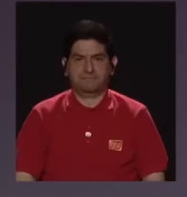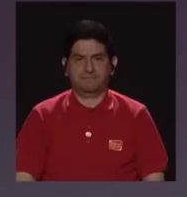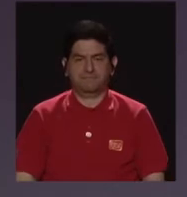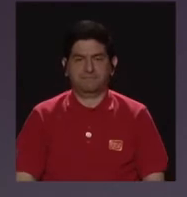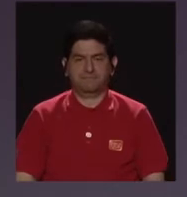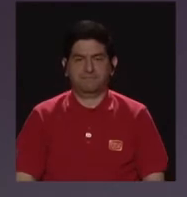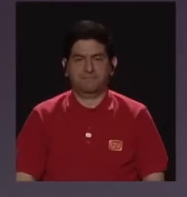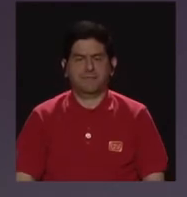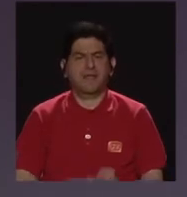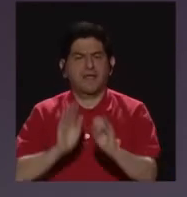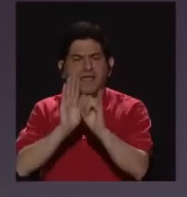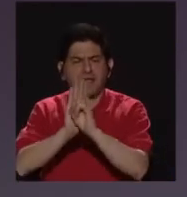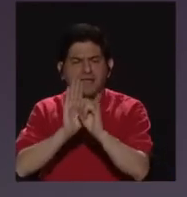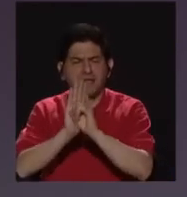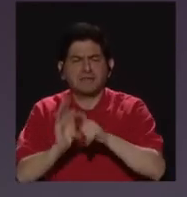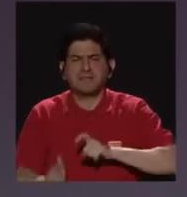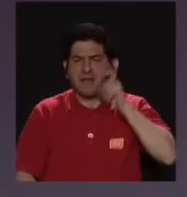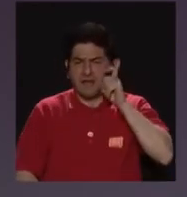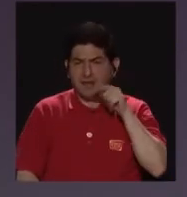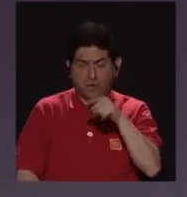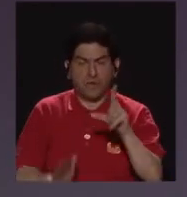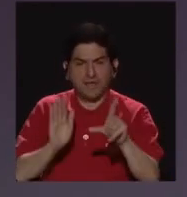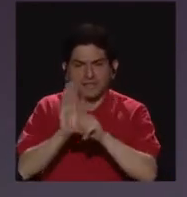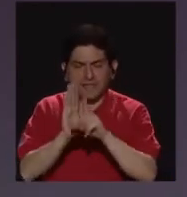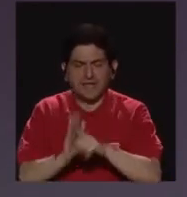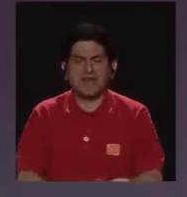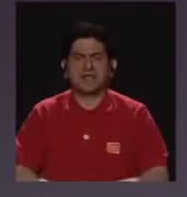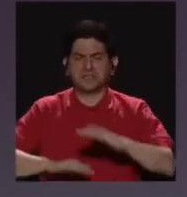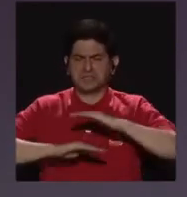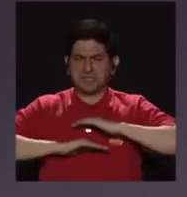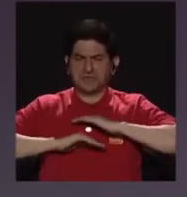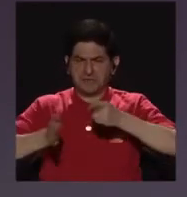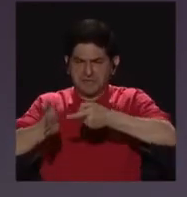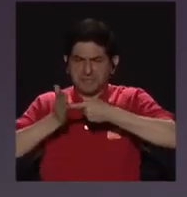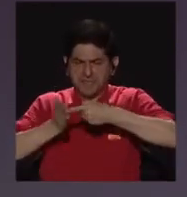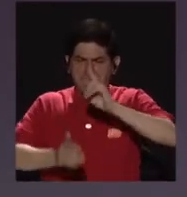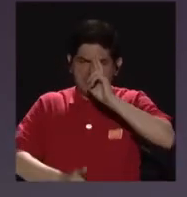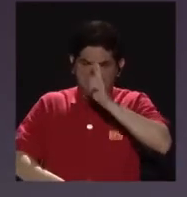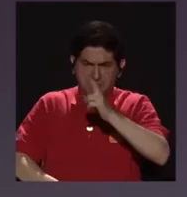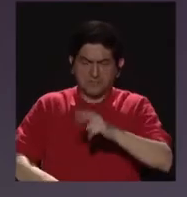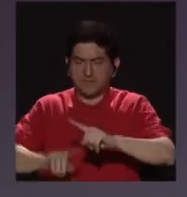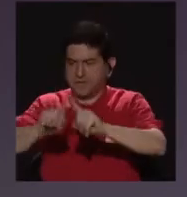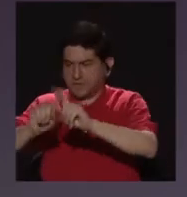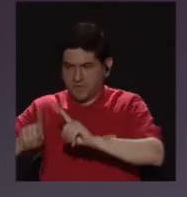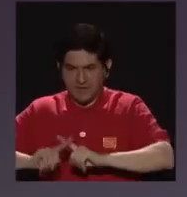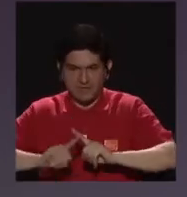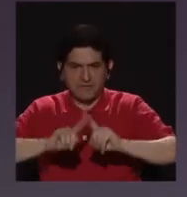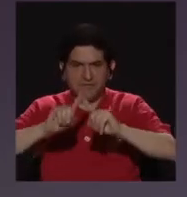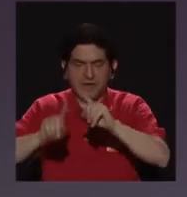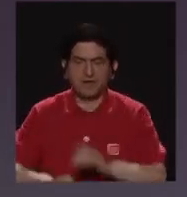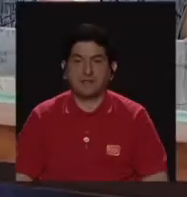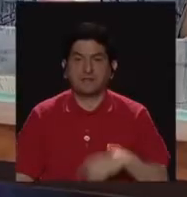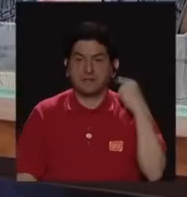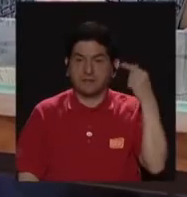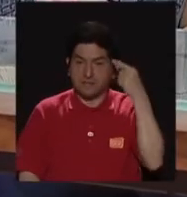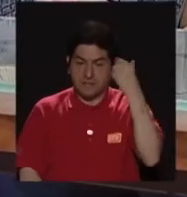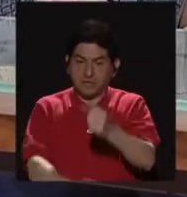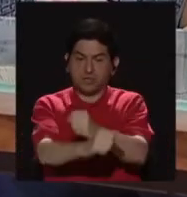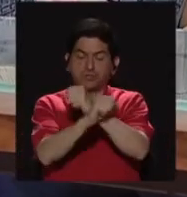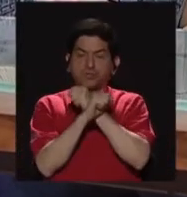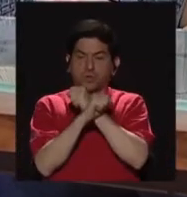la identidad de género que satisface la demanda por el respeto a la diferencia y que el estado lo